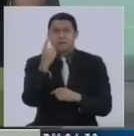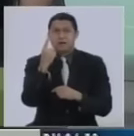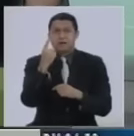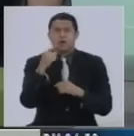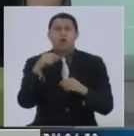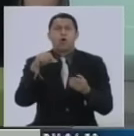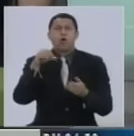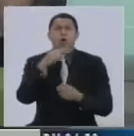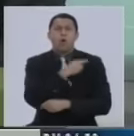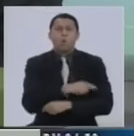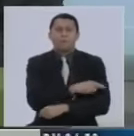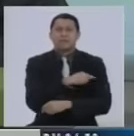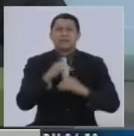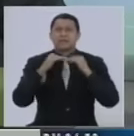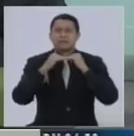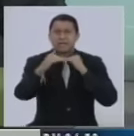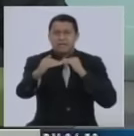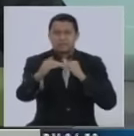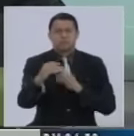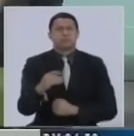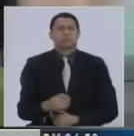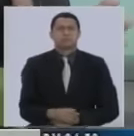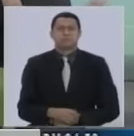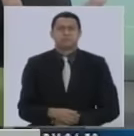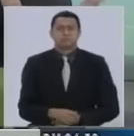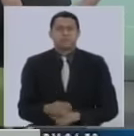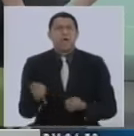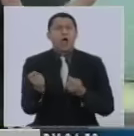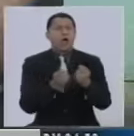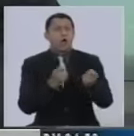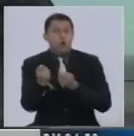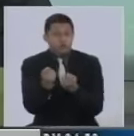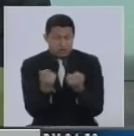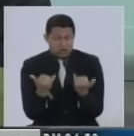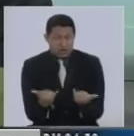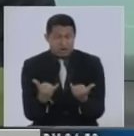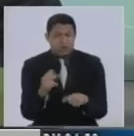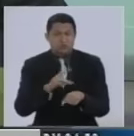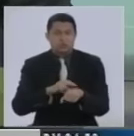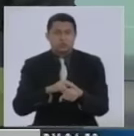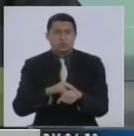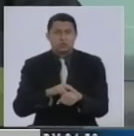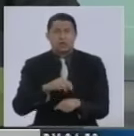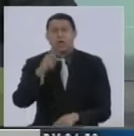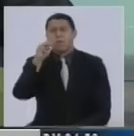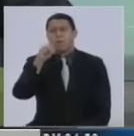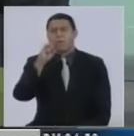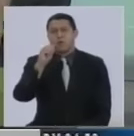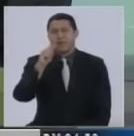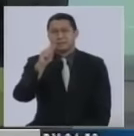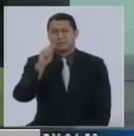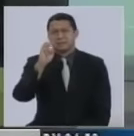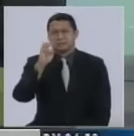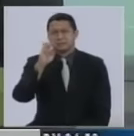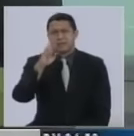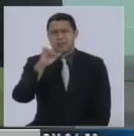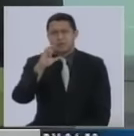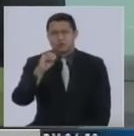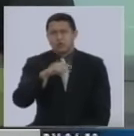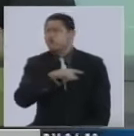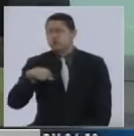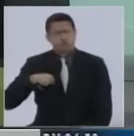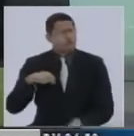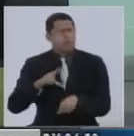el hospital domingo Luciana en el servicio de neurología la coordinadora actual es la doctora Isabel monasterio el aspecto médico nosotros lo